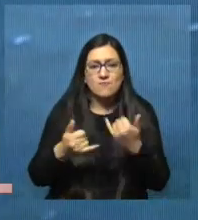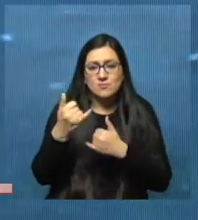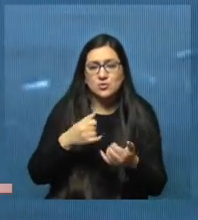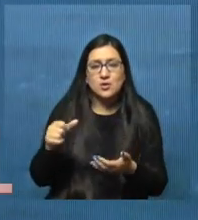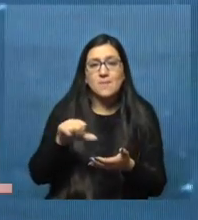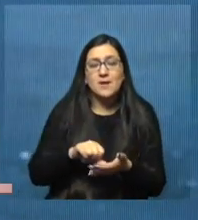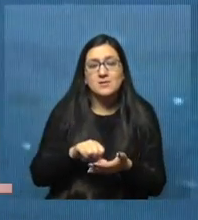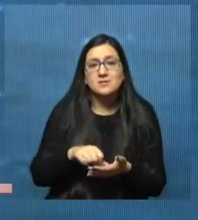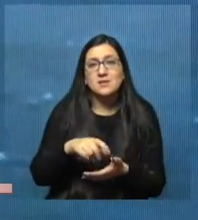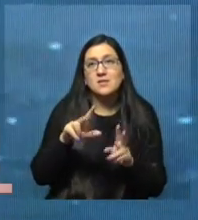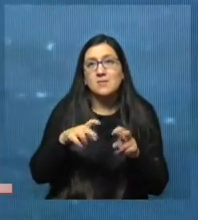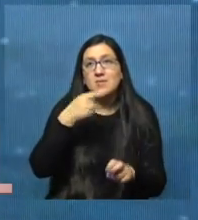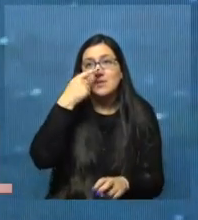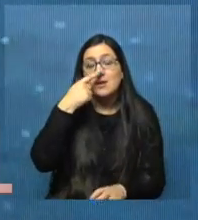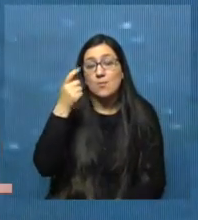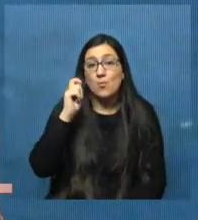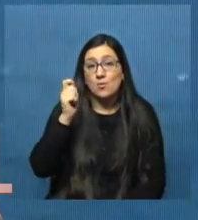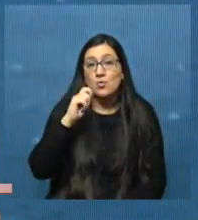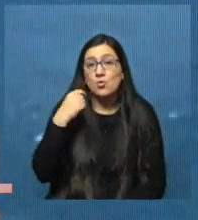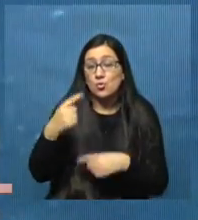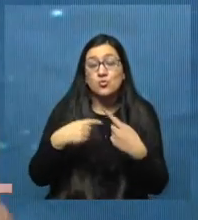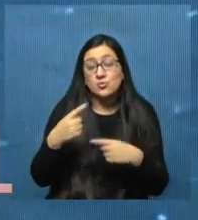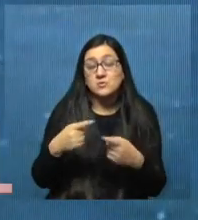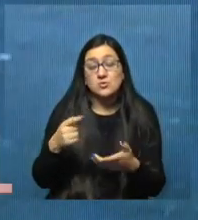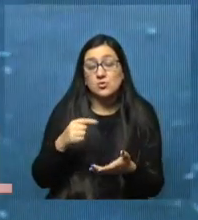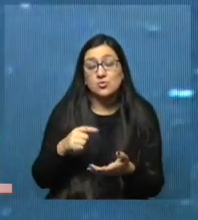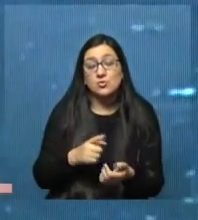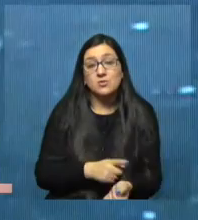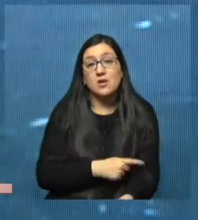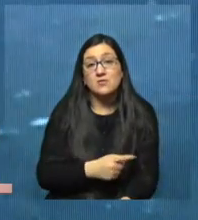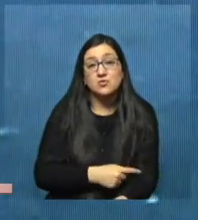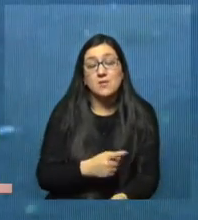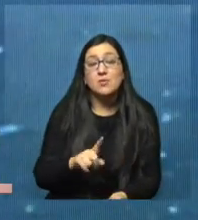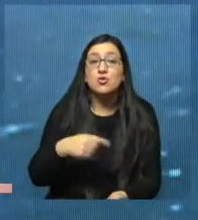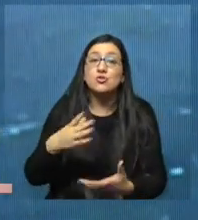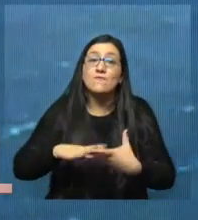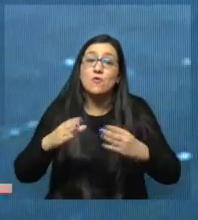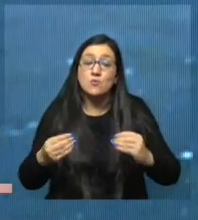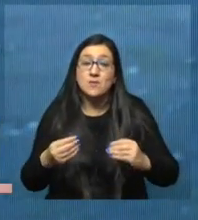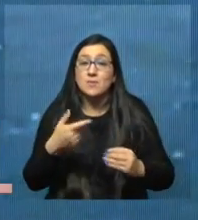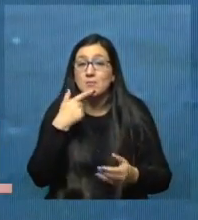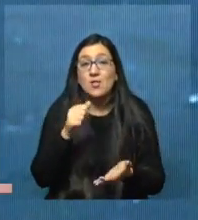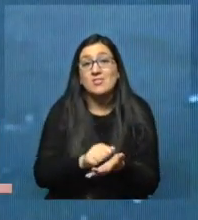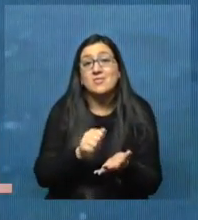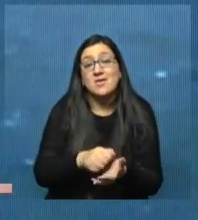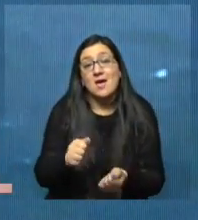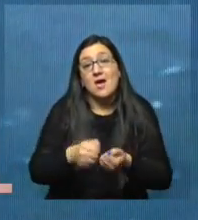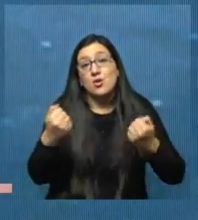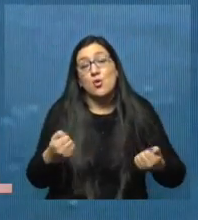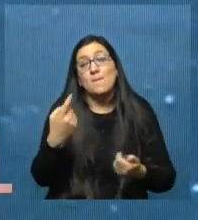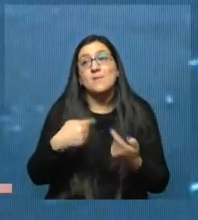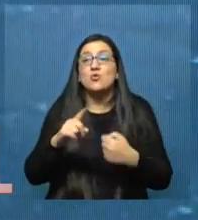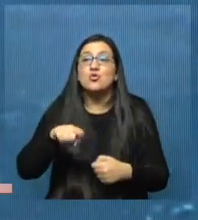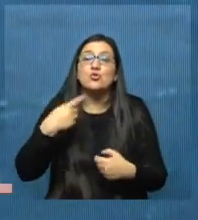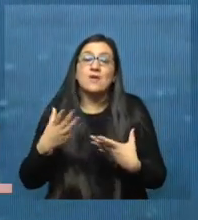de temas de interés público, de noticias, siguen siendo los medios tradicionales en otras plataformas. Es decir, eso es lo raro para